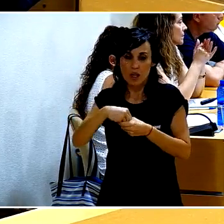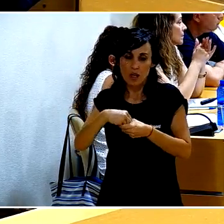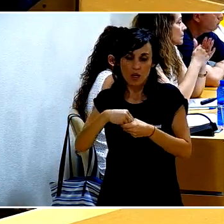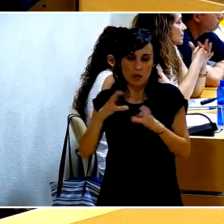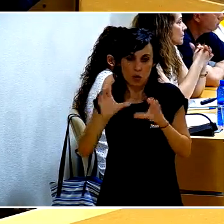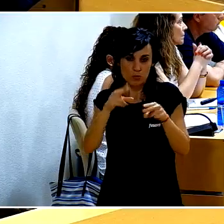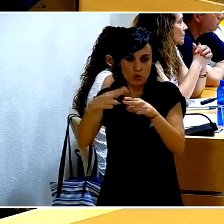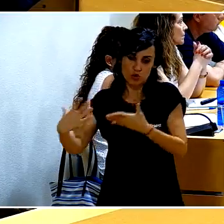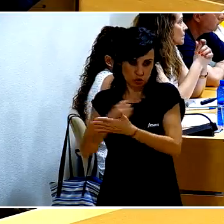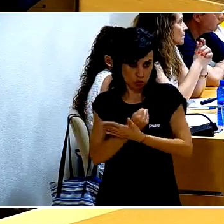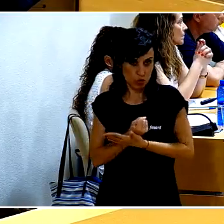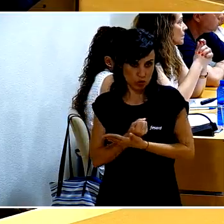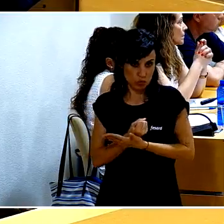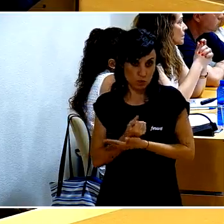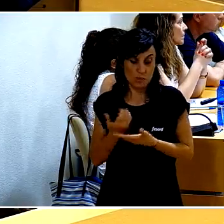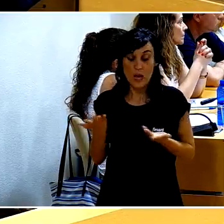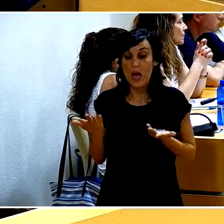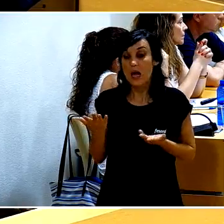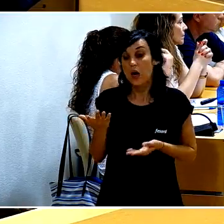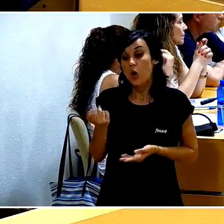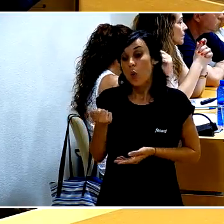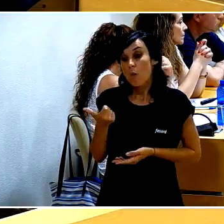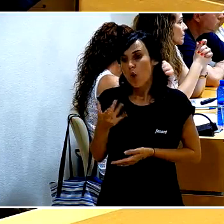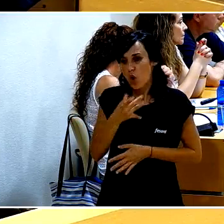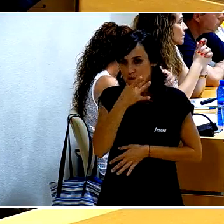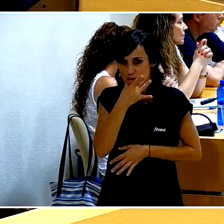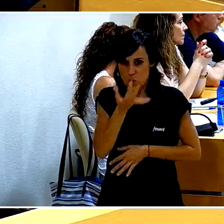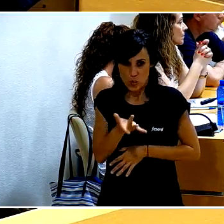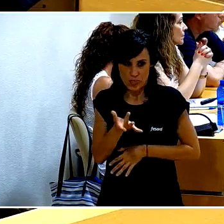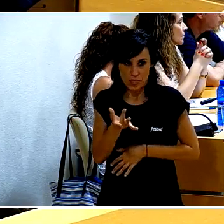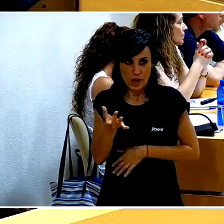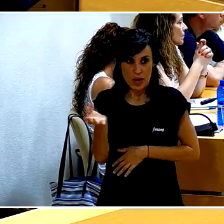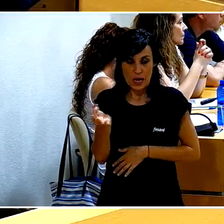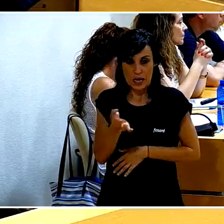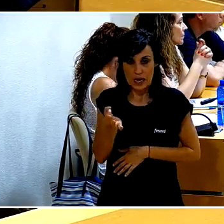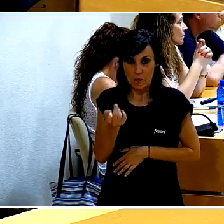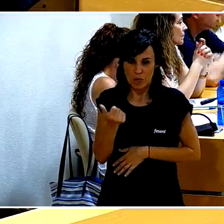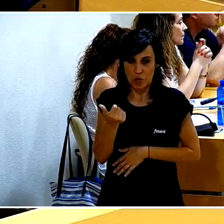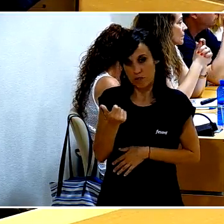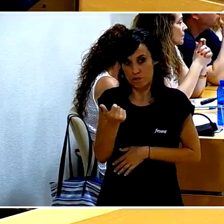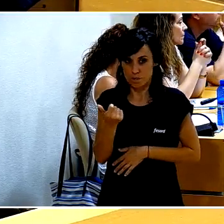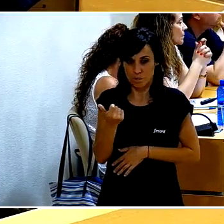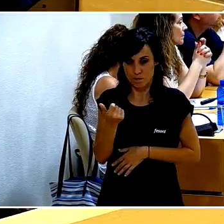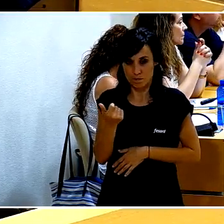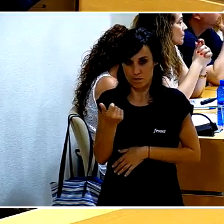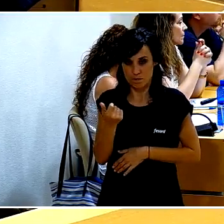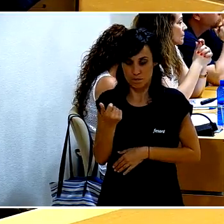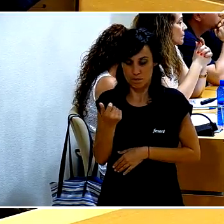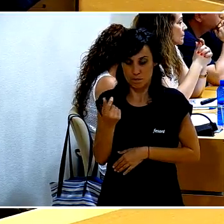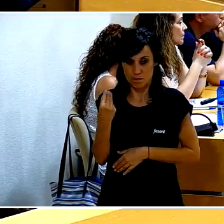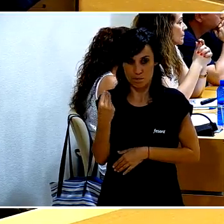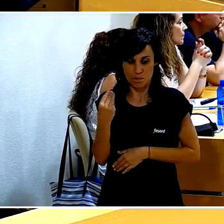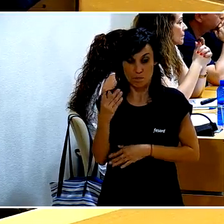que es además un poco vergonzoso y que llama la atención es que